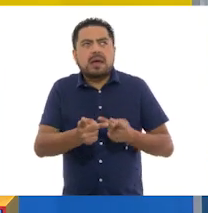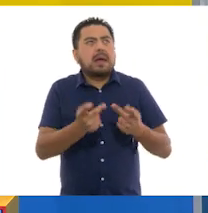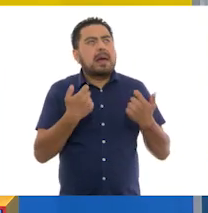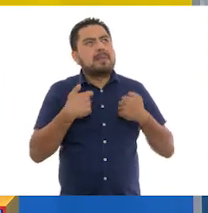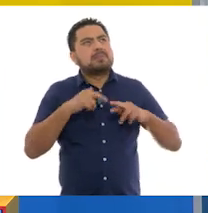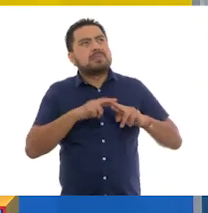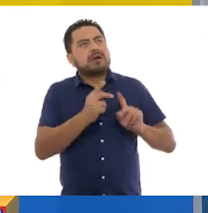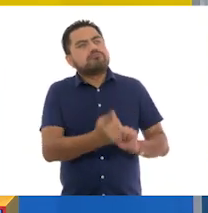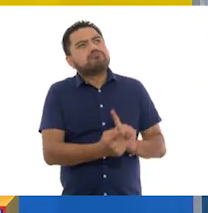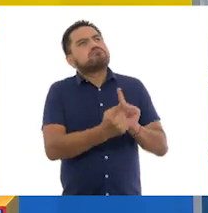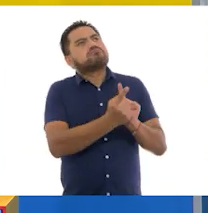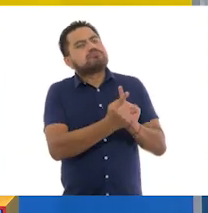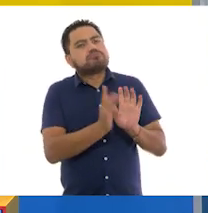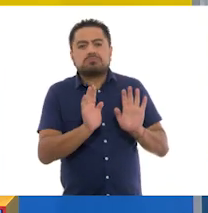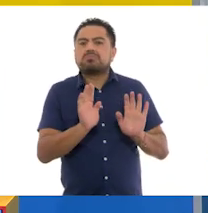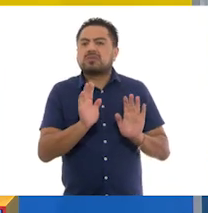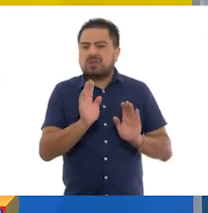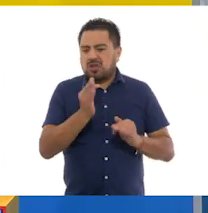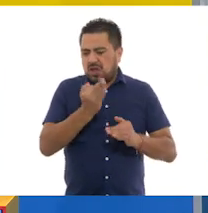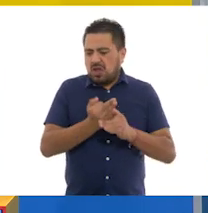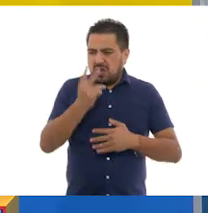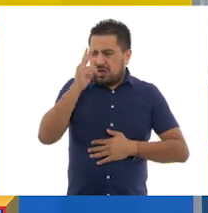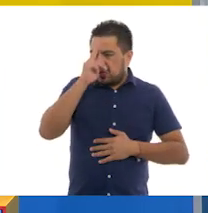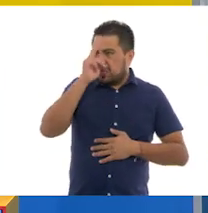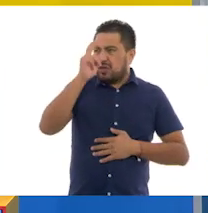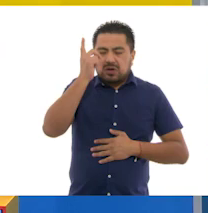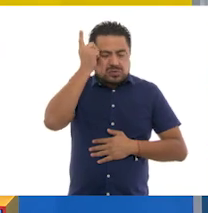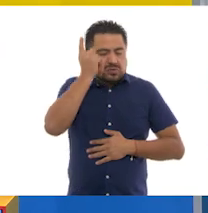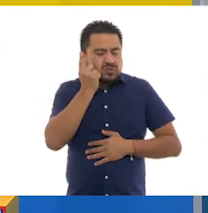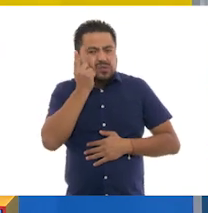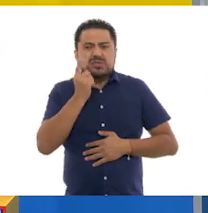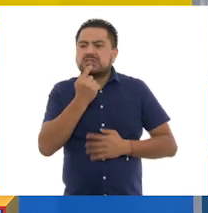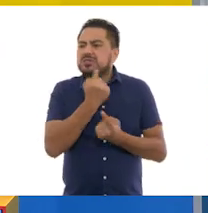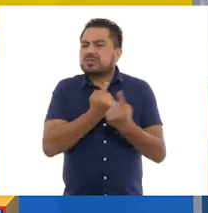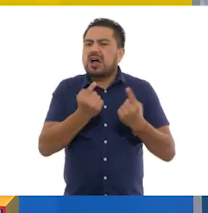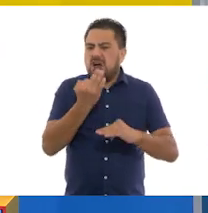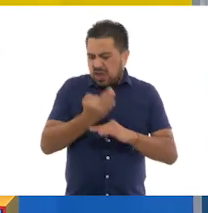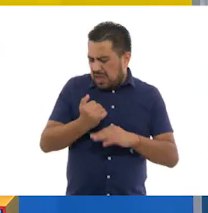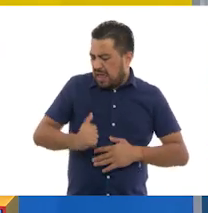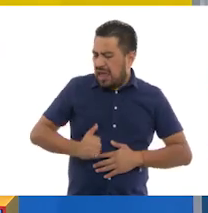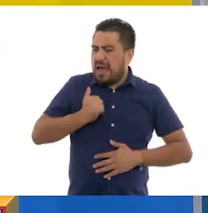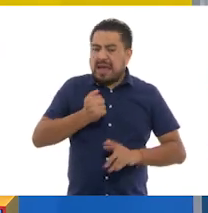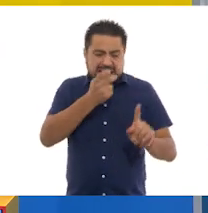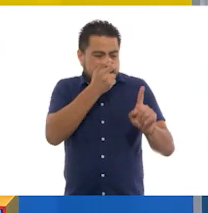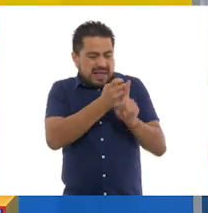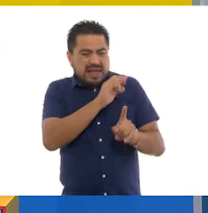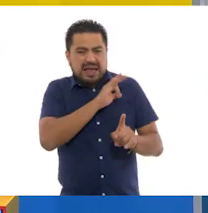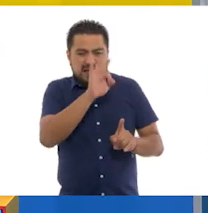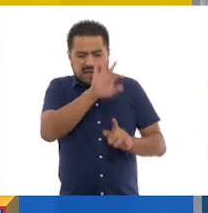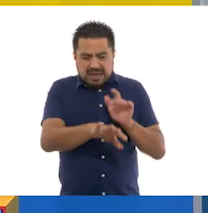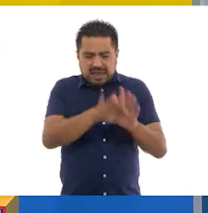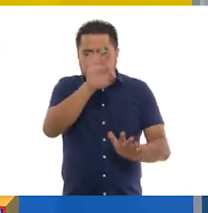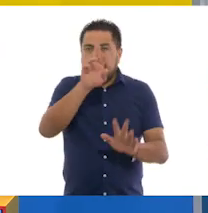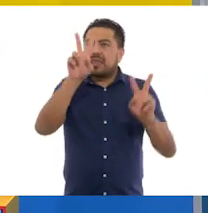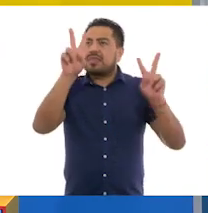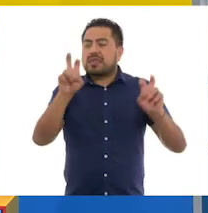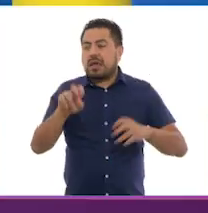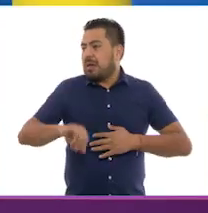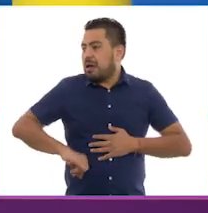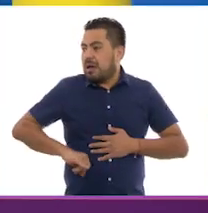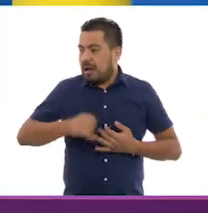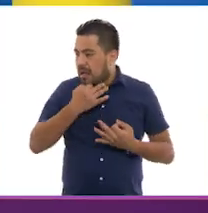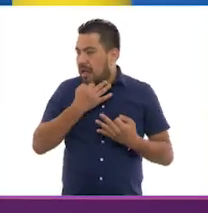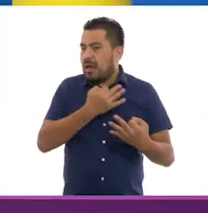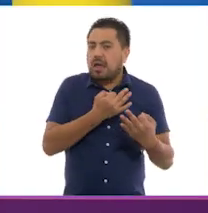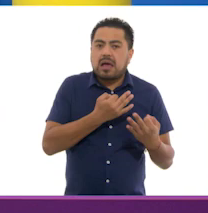maestros. Pero a propósito de sueños y de niños, ¿qué tal si aprovechamos para de ahí obtener nuestro tema de interés?